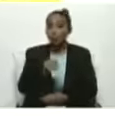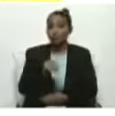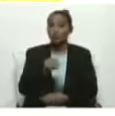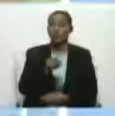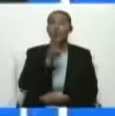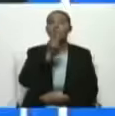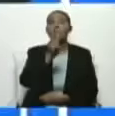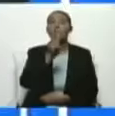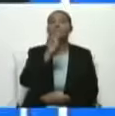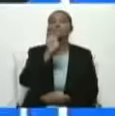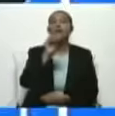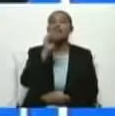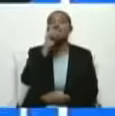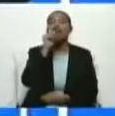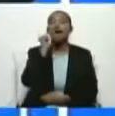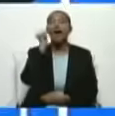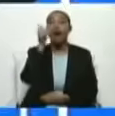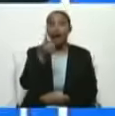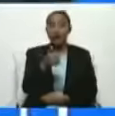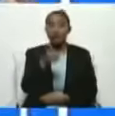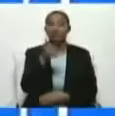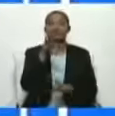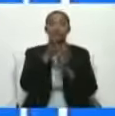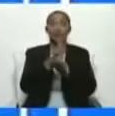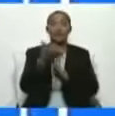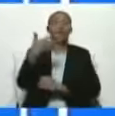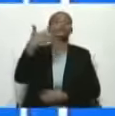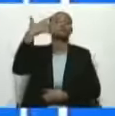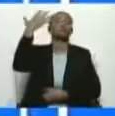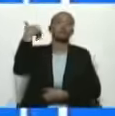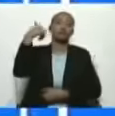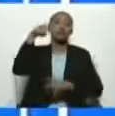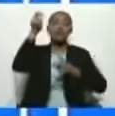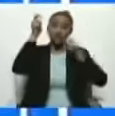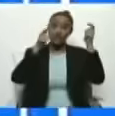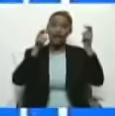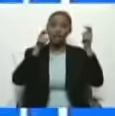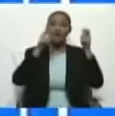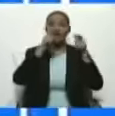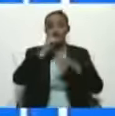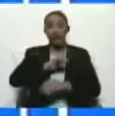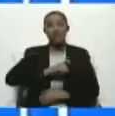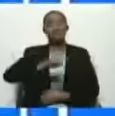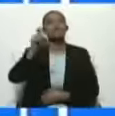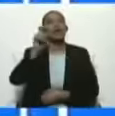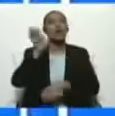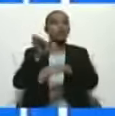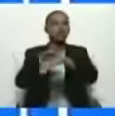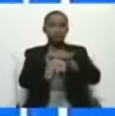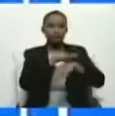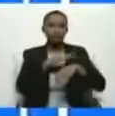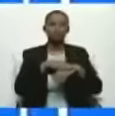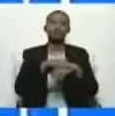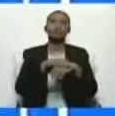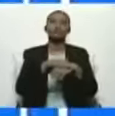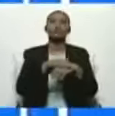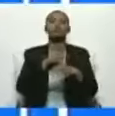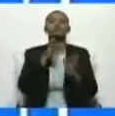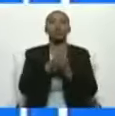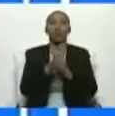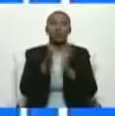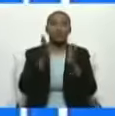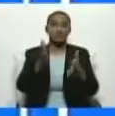años de la convocatoria que hiciera Hugo Chávez a la batalla de Santinés, con la que revolcó a la derecha y a la